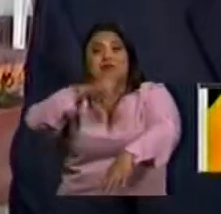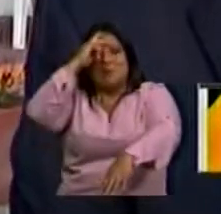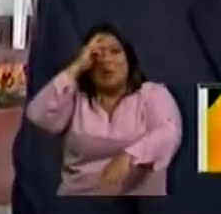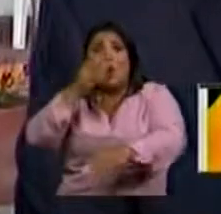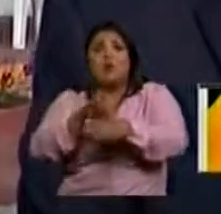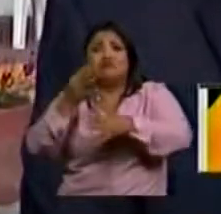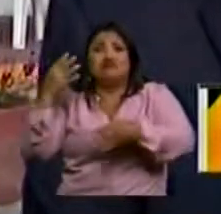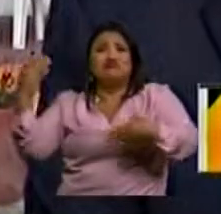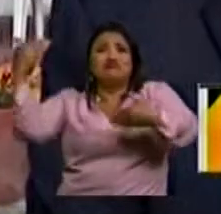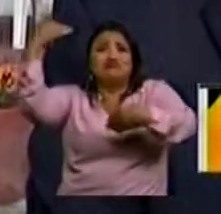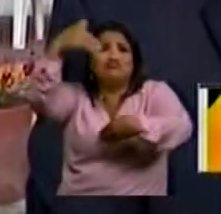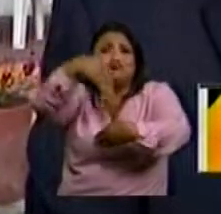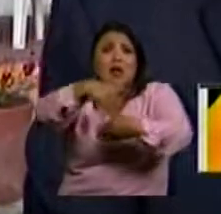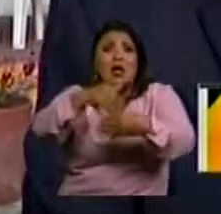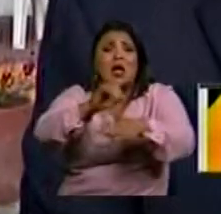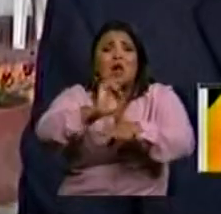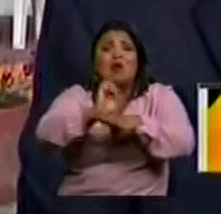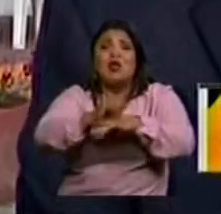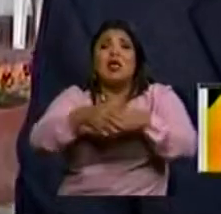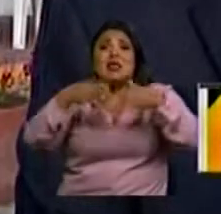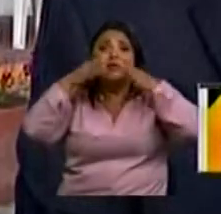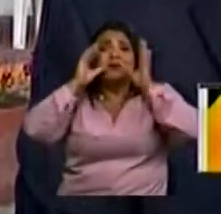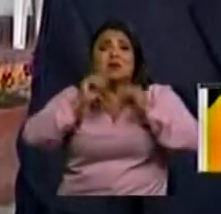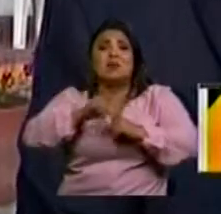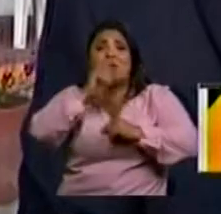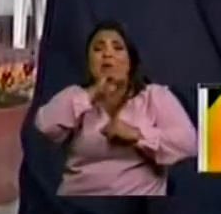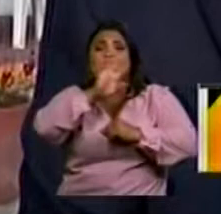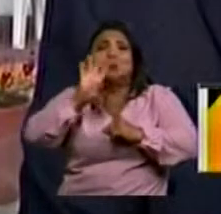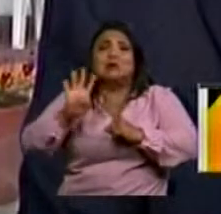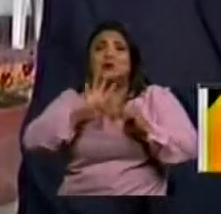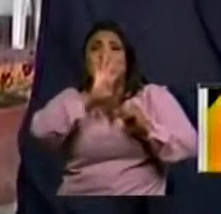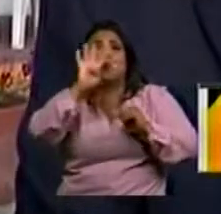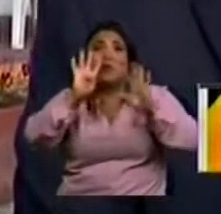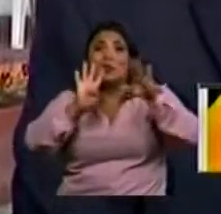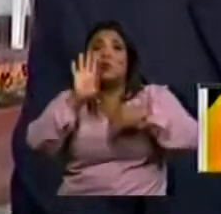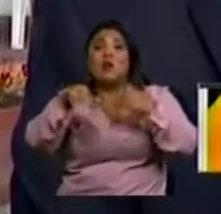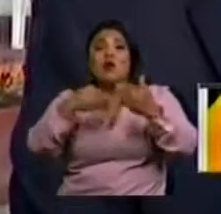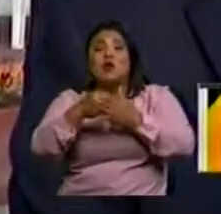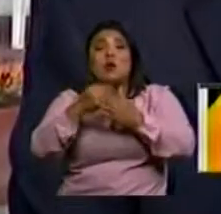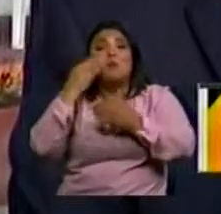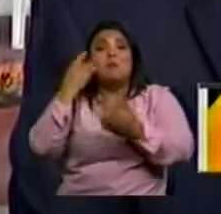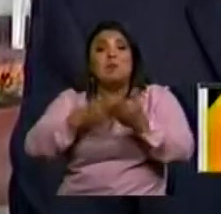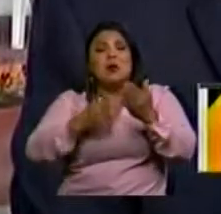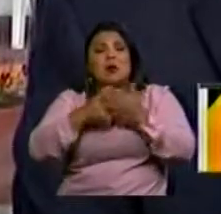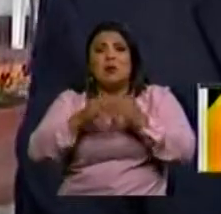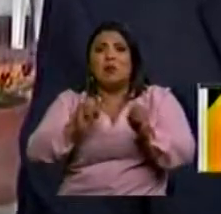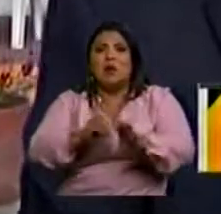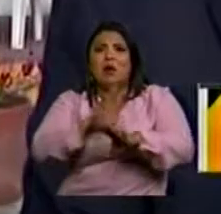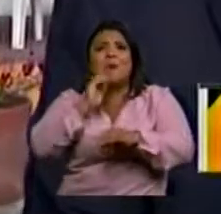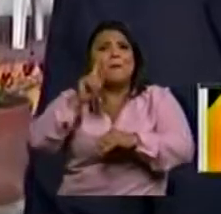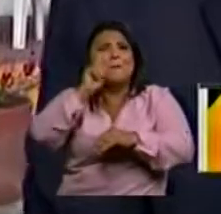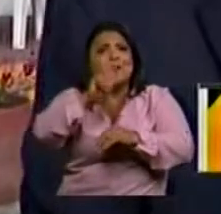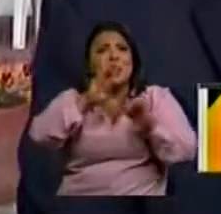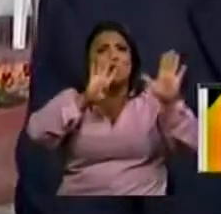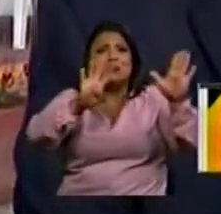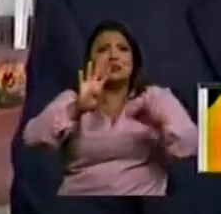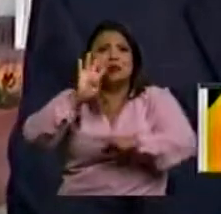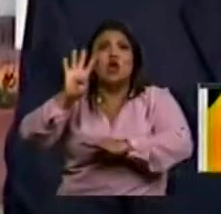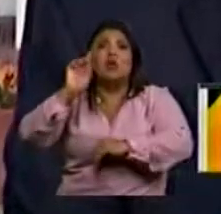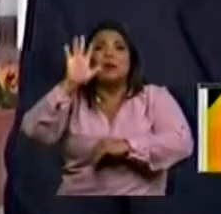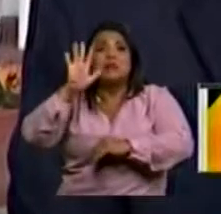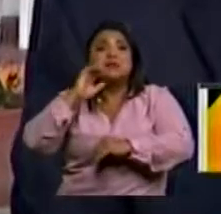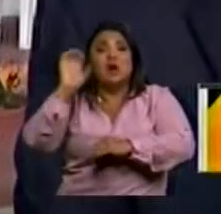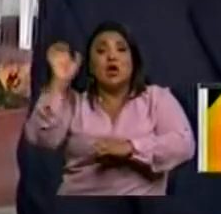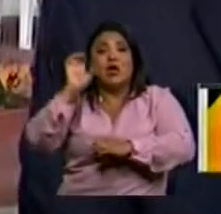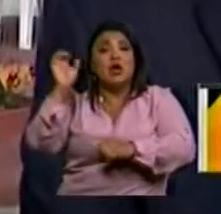ecuatoriano en diciembre de 1994 para desembocar en un conflicto no declarado en 1995 entre enero